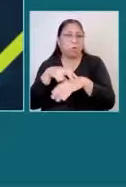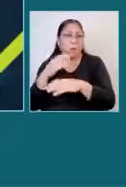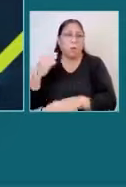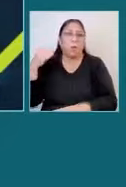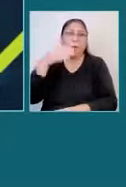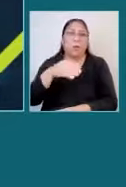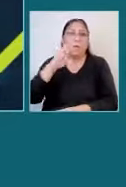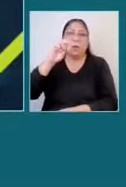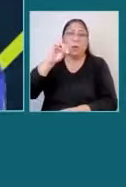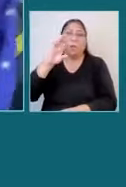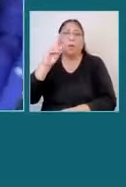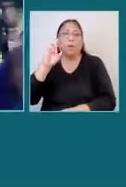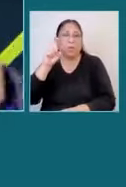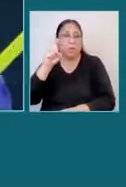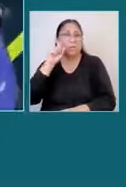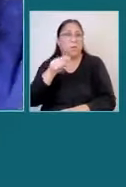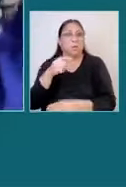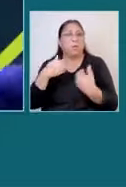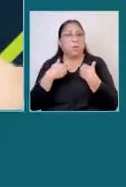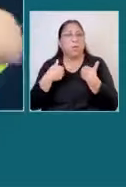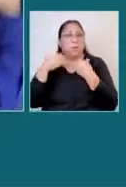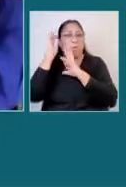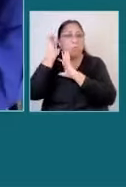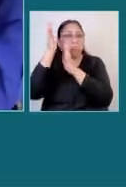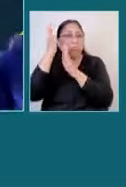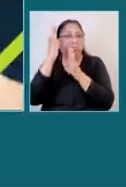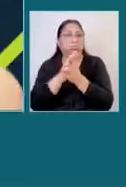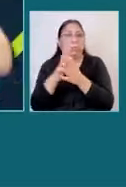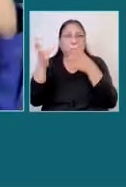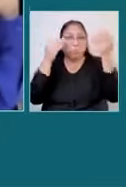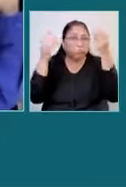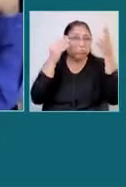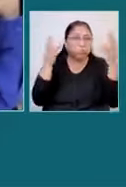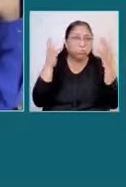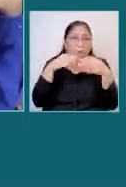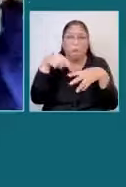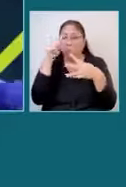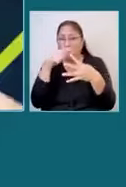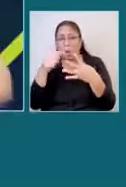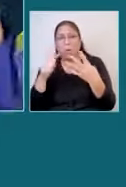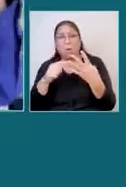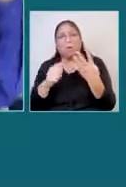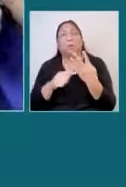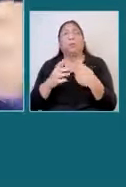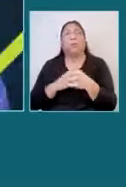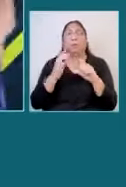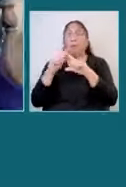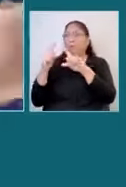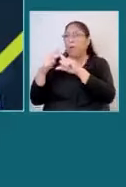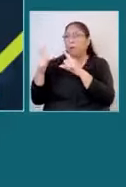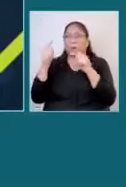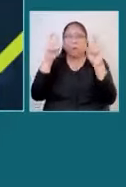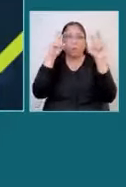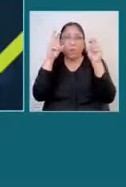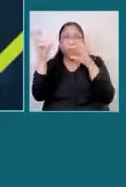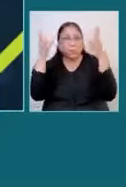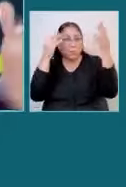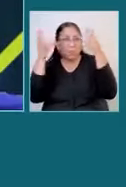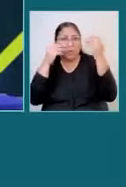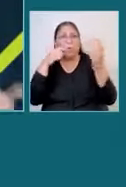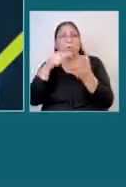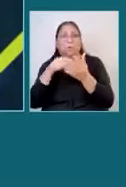MEDEX en el PAT y tener sesiones de cap tables, de due diligence, de pitch de alto impacto. Entonces, eso va sucediendo tanto